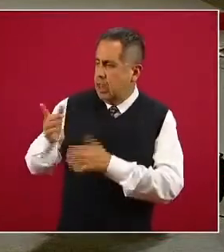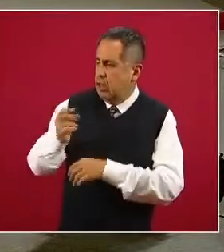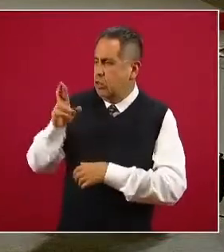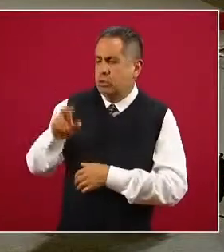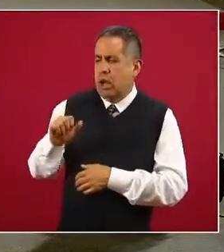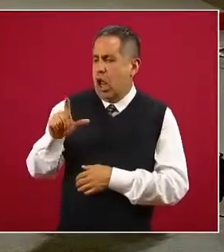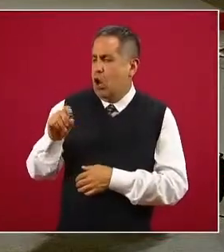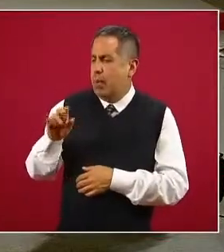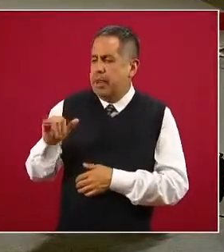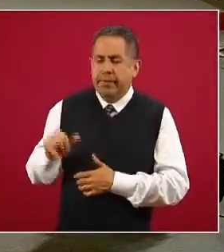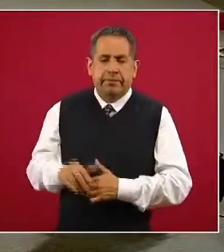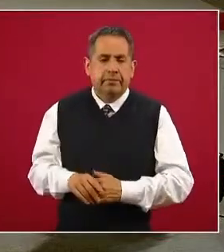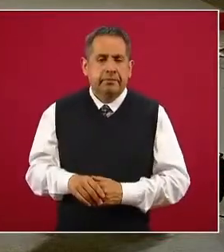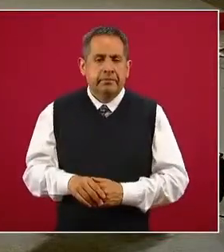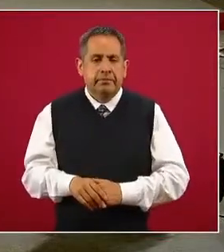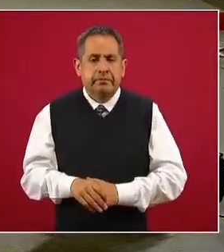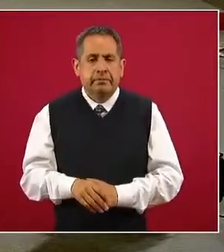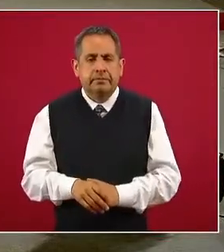doctora Alemía.